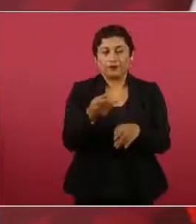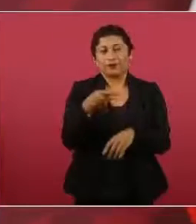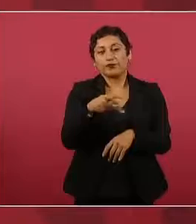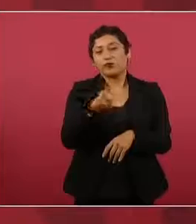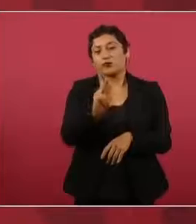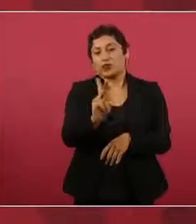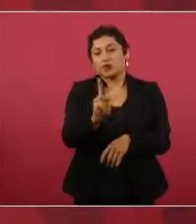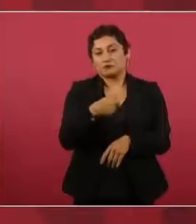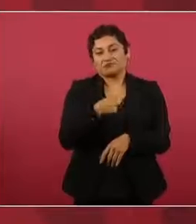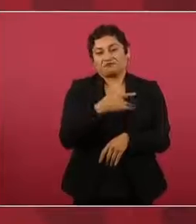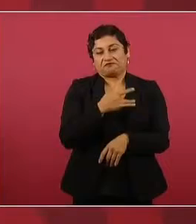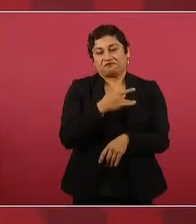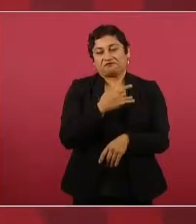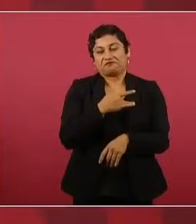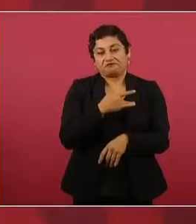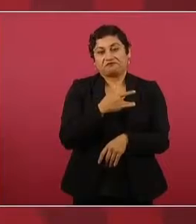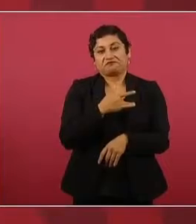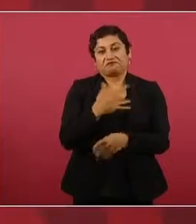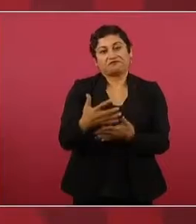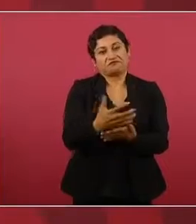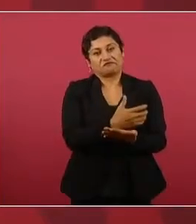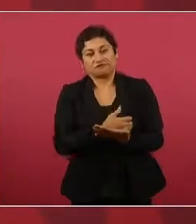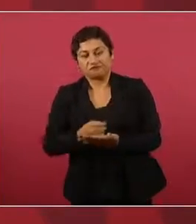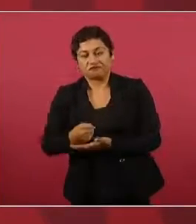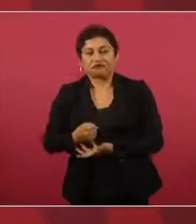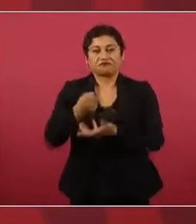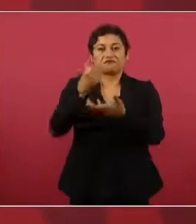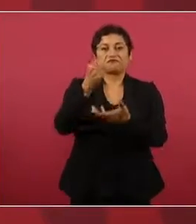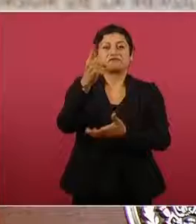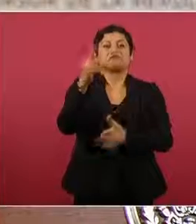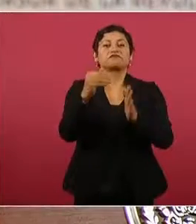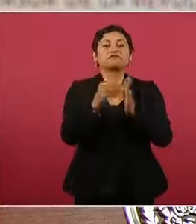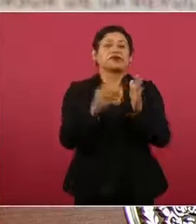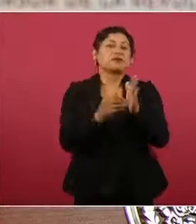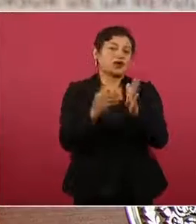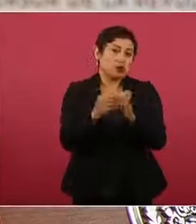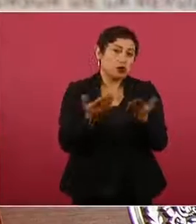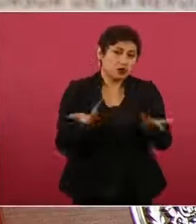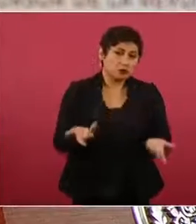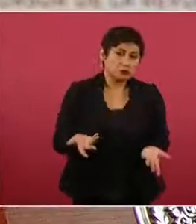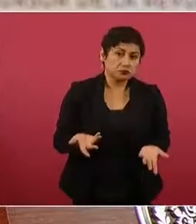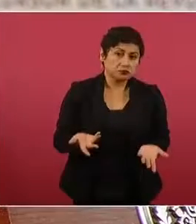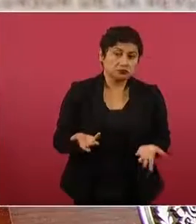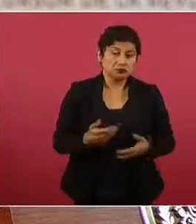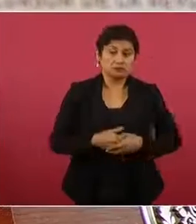lograr una utilidad como de 1,000 millones. Entonces,